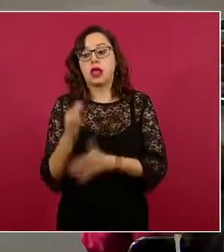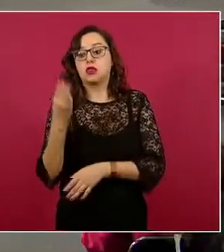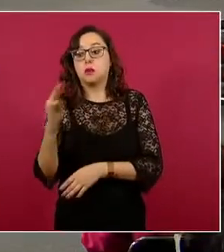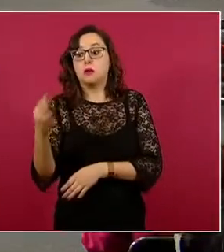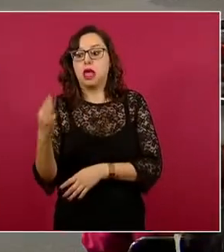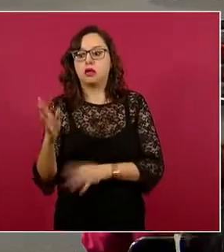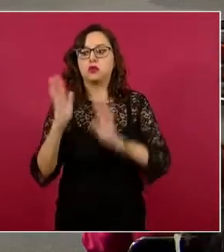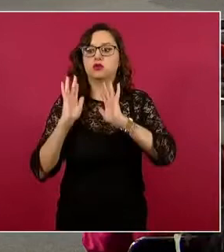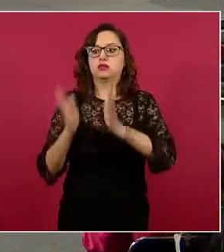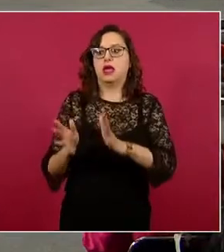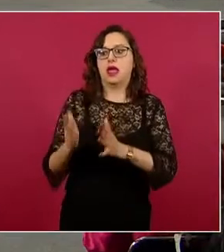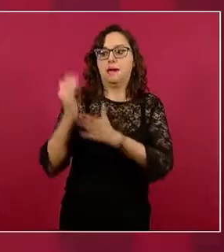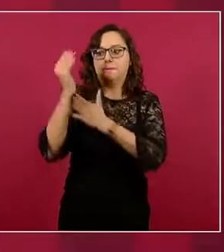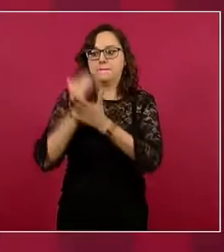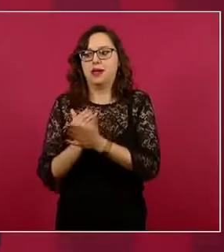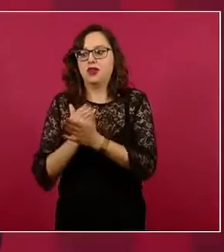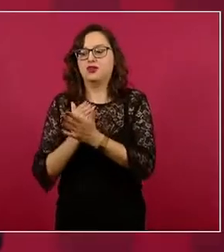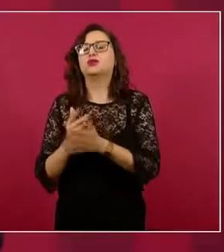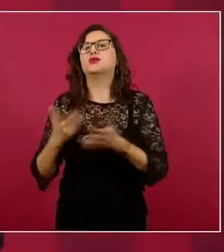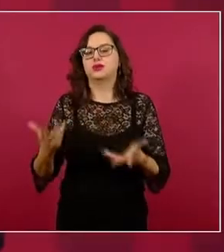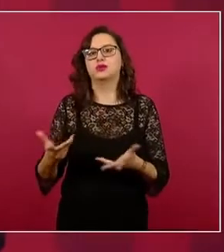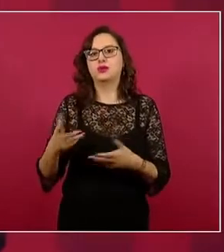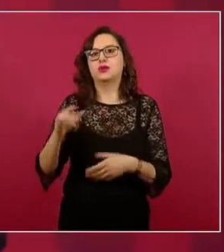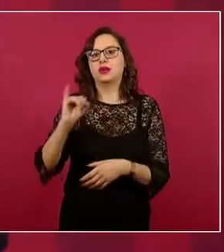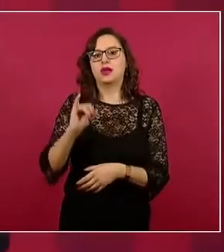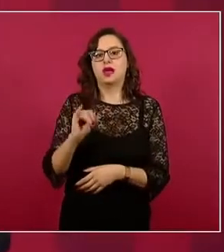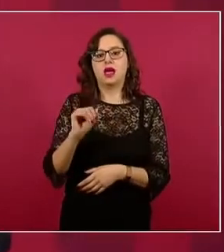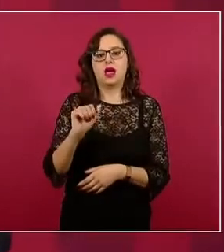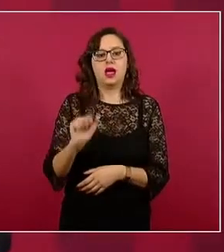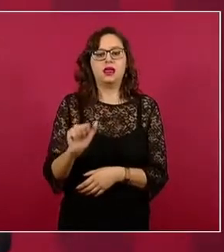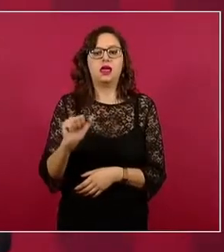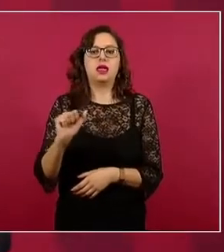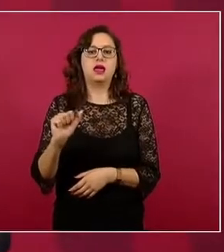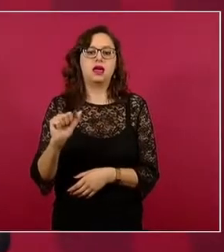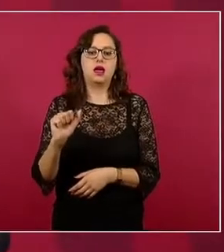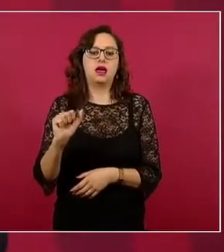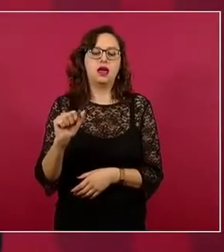Vamos a ver cómo estamos, porque